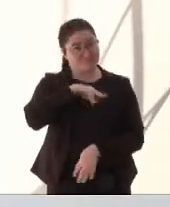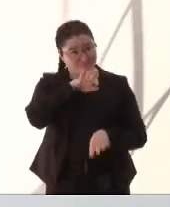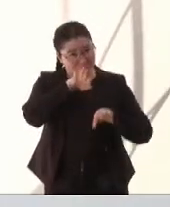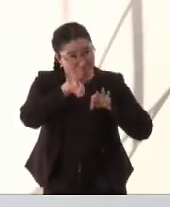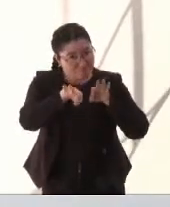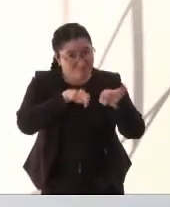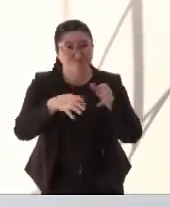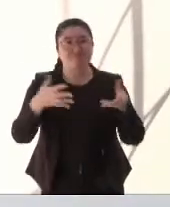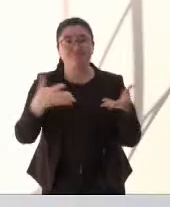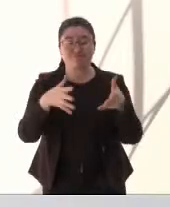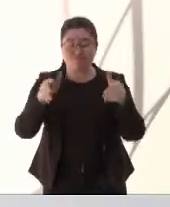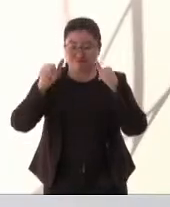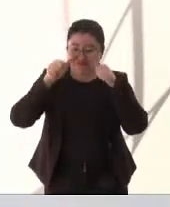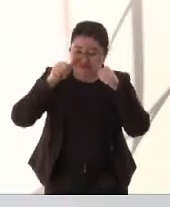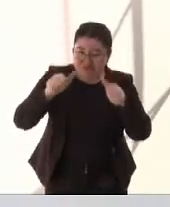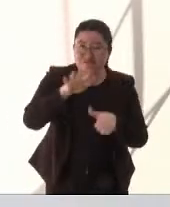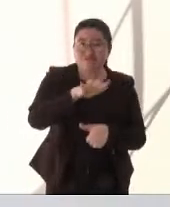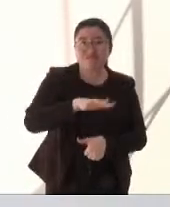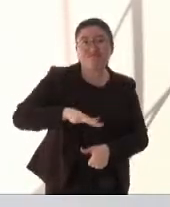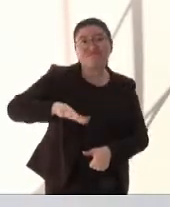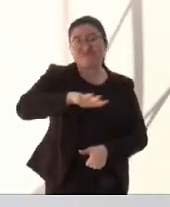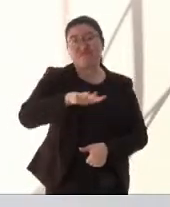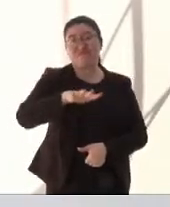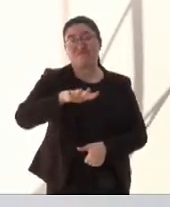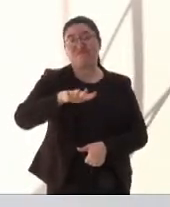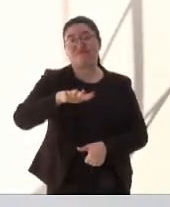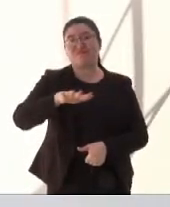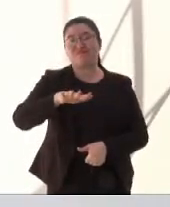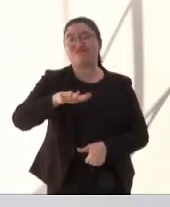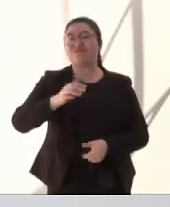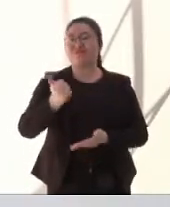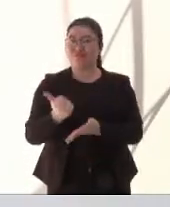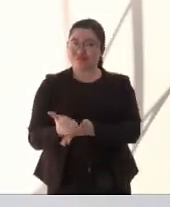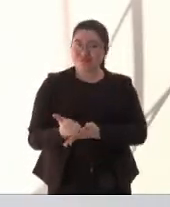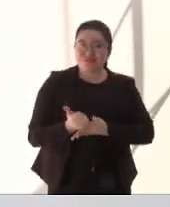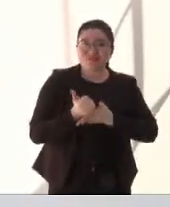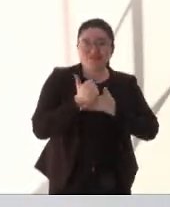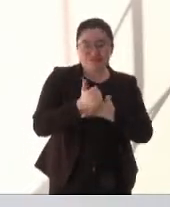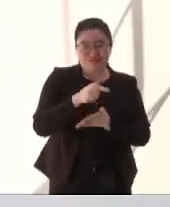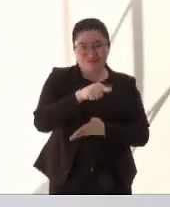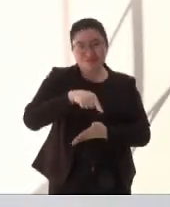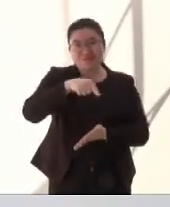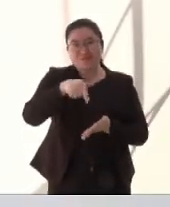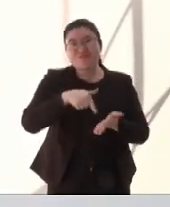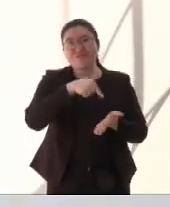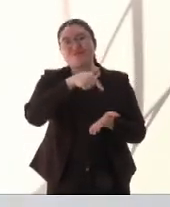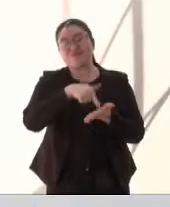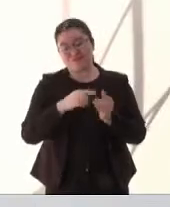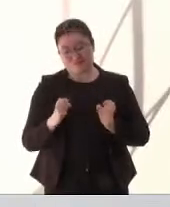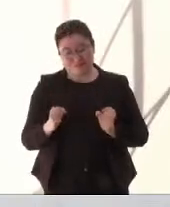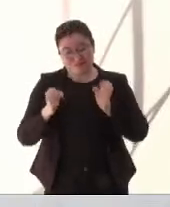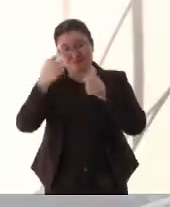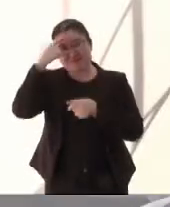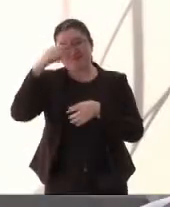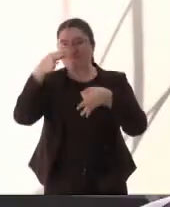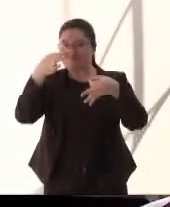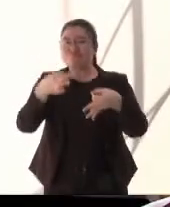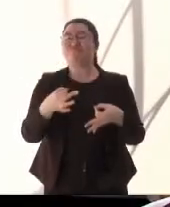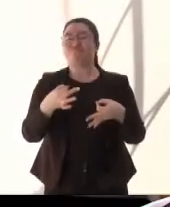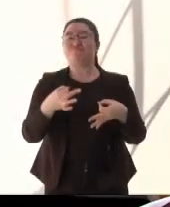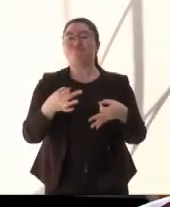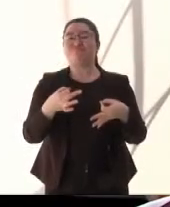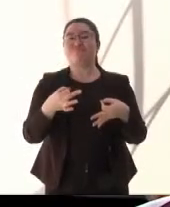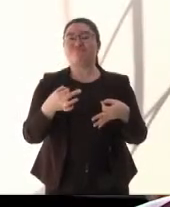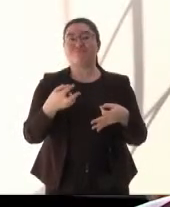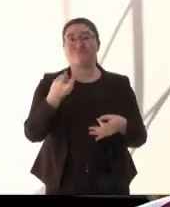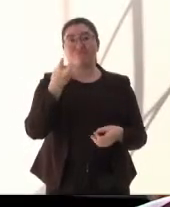desplegar nuestra atención, nuestra empatía, ayuden las instalaciones para que eso suceda. Esa es la